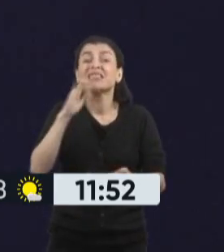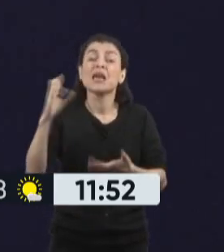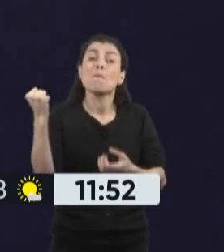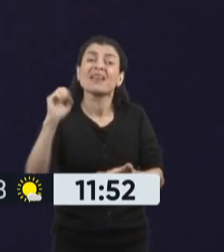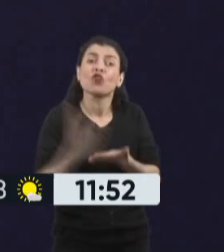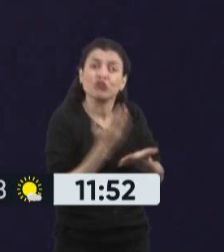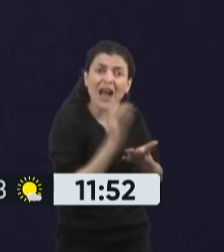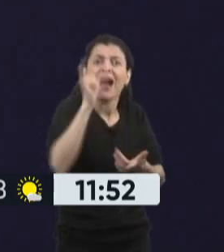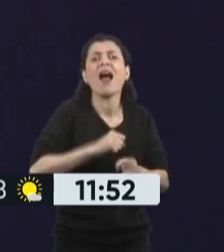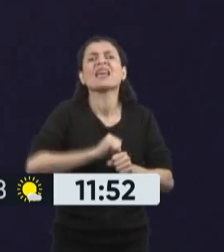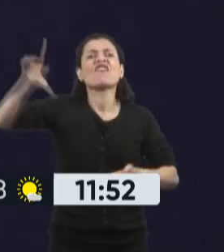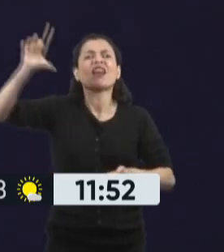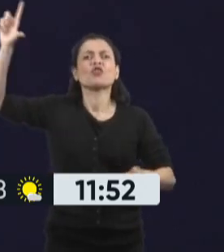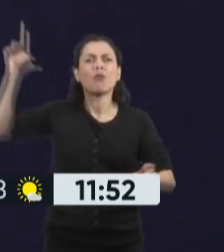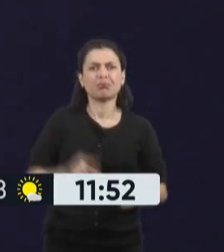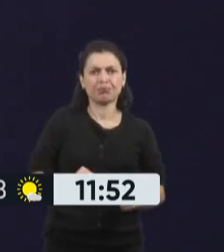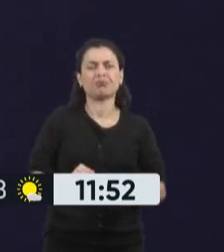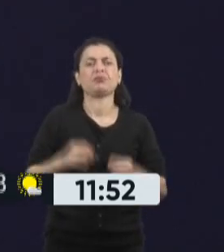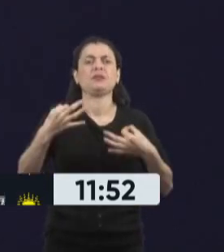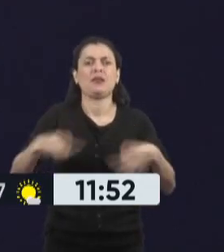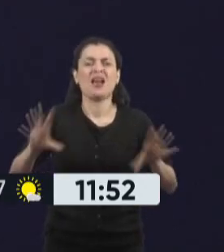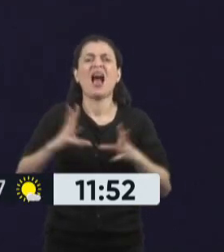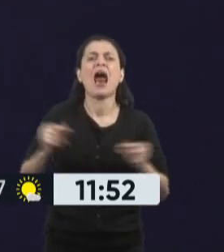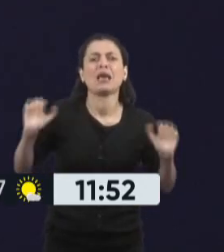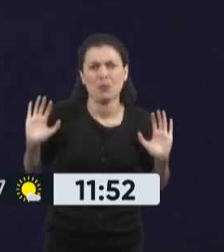Esto no es más que la estocada final a la inflación,